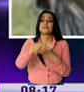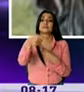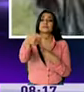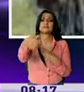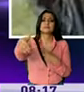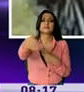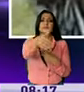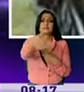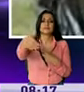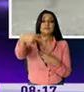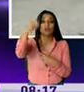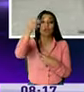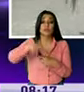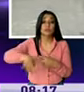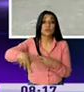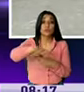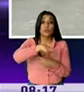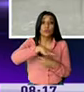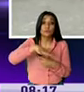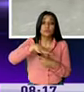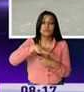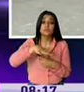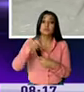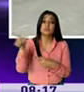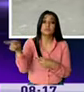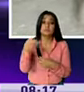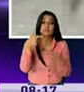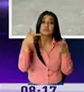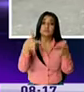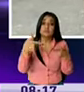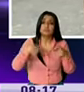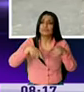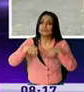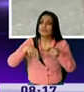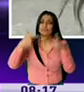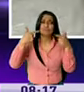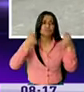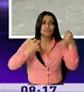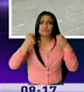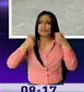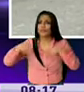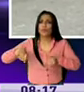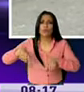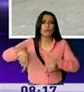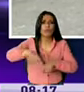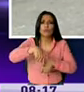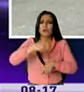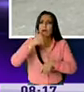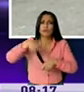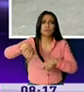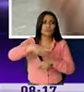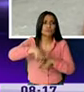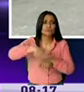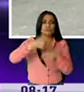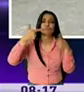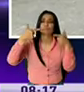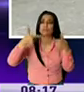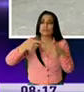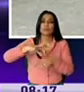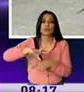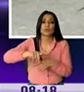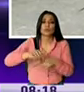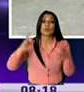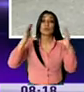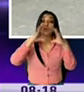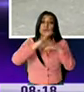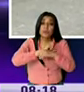parte norte, poner gente que dé la vuelta, pues que vaya dando la vuelta, que constantemente esté mirando para evitar. Y en las noches ni se diga,